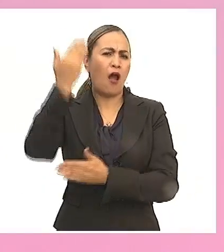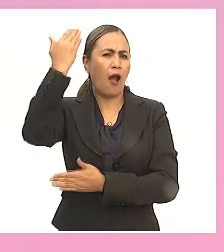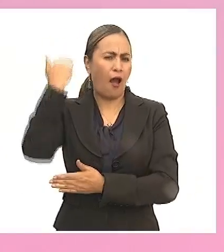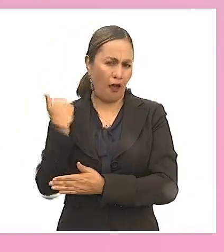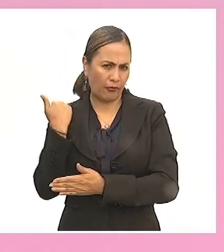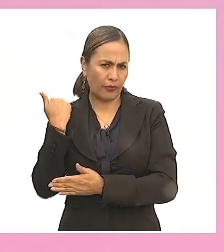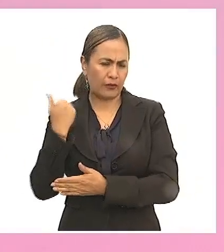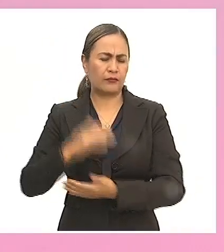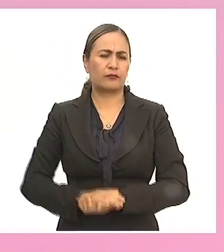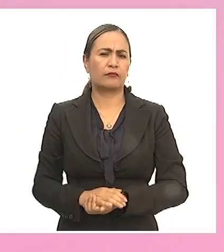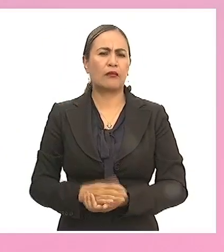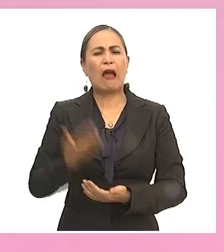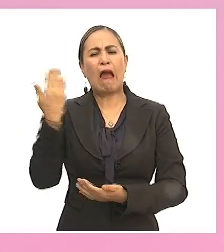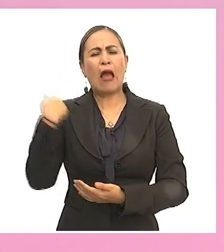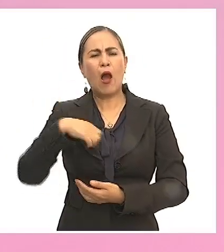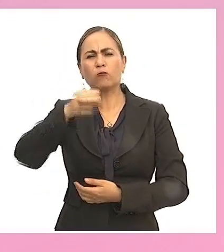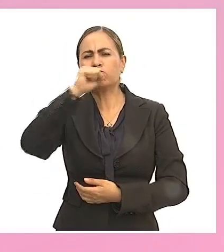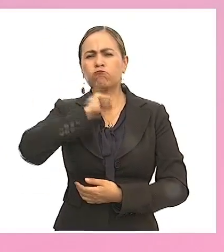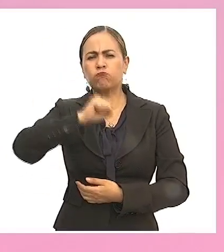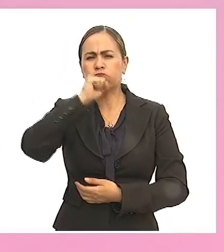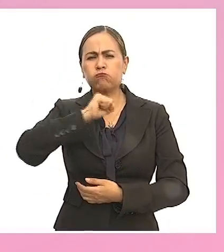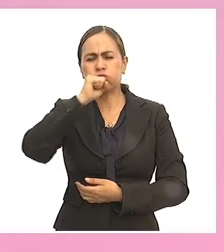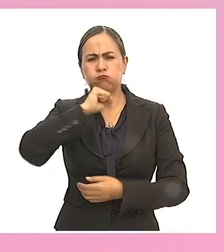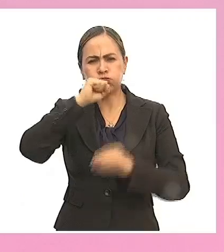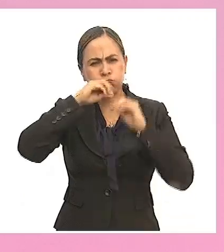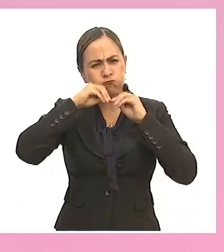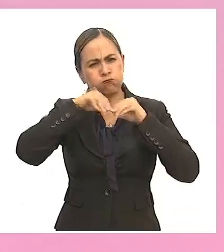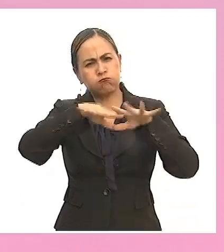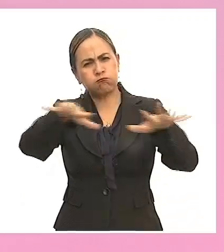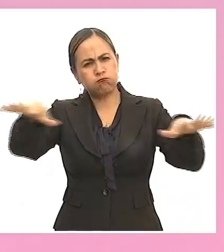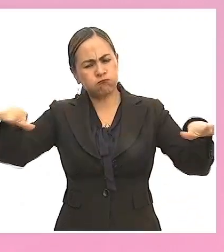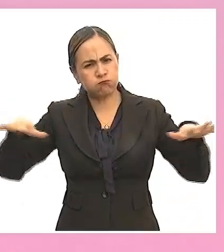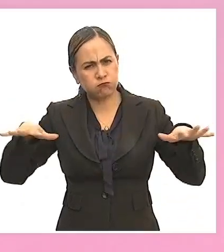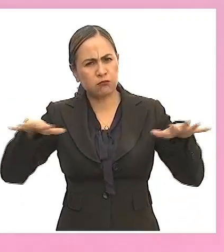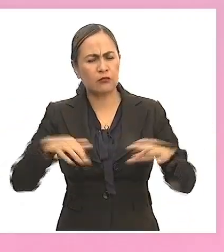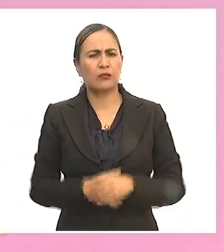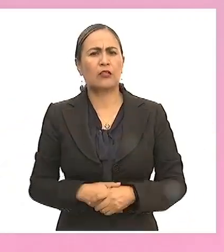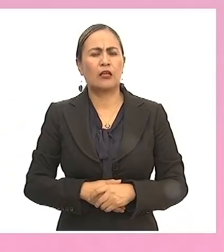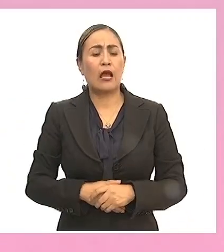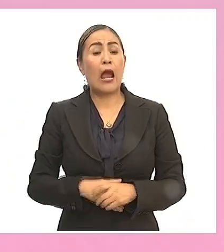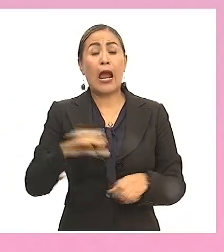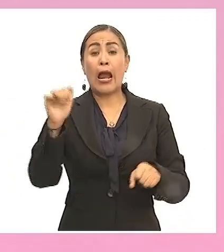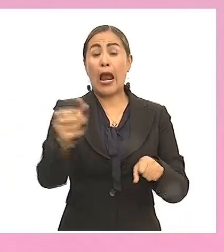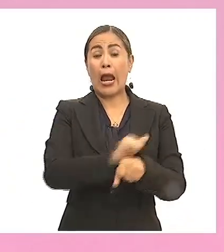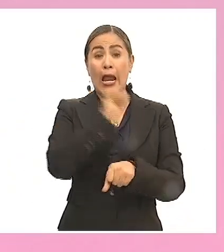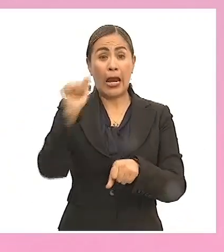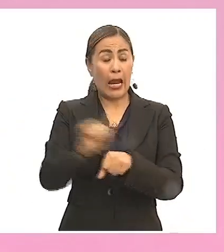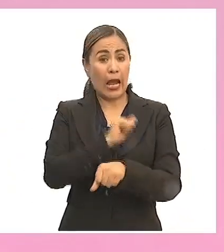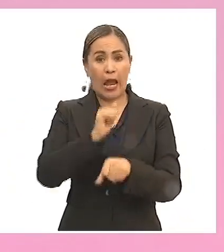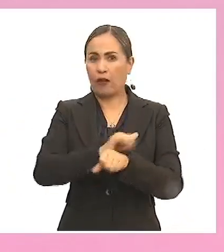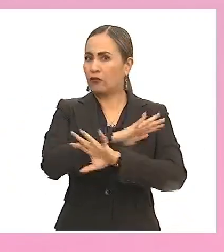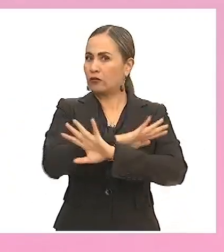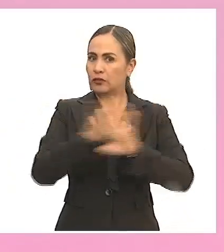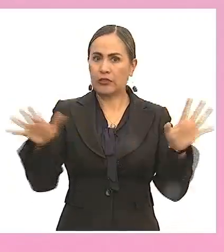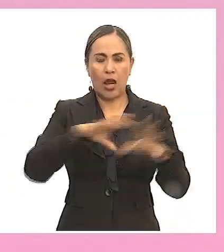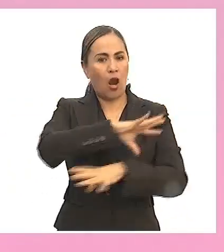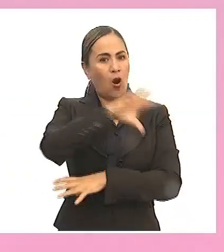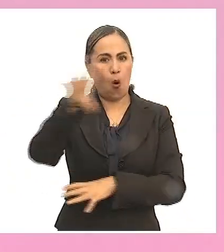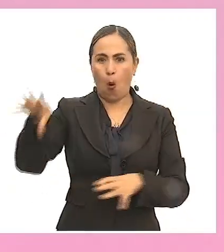se esparció el rumor de que ya todos los carros iban a ser